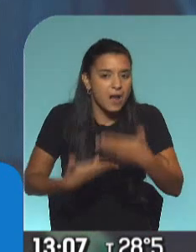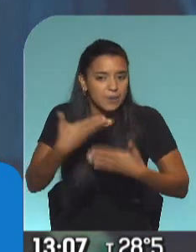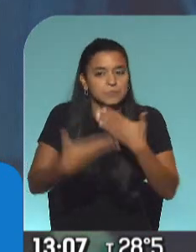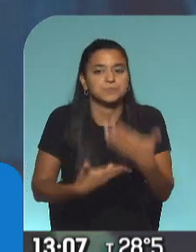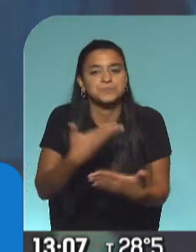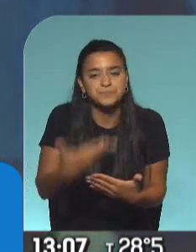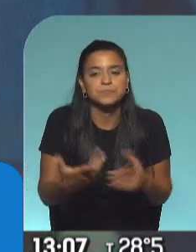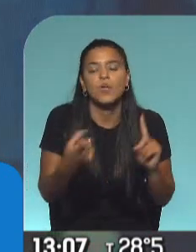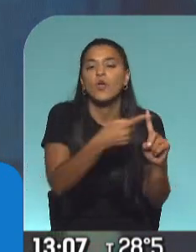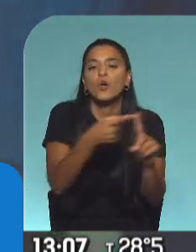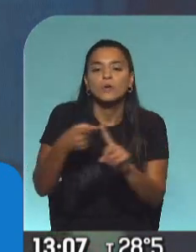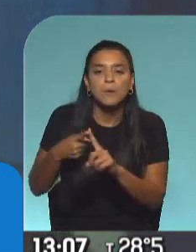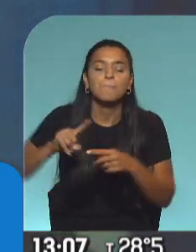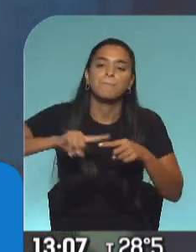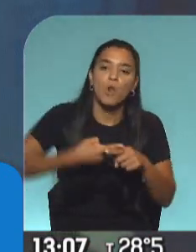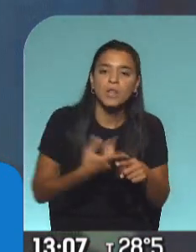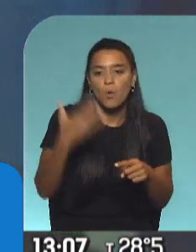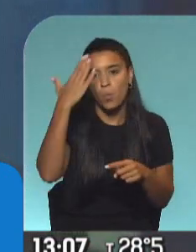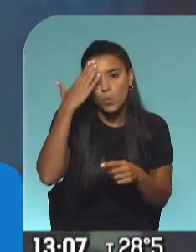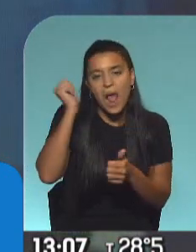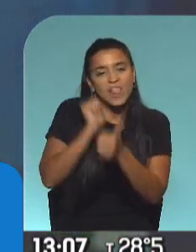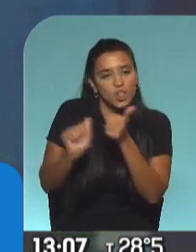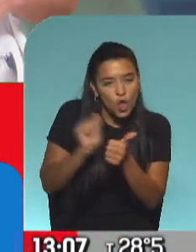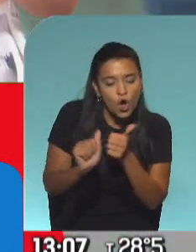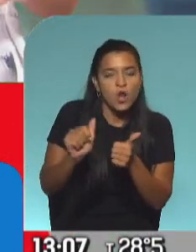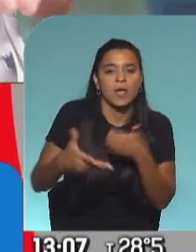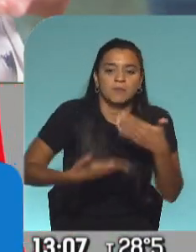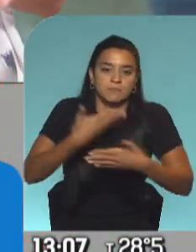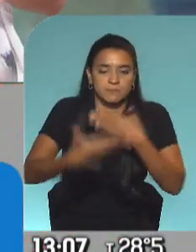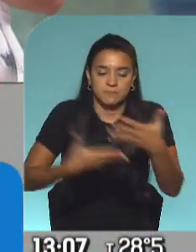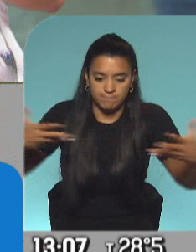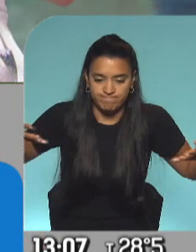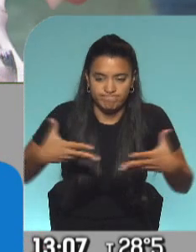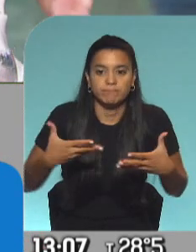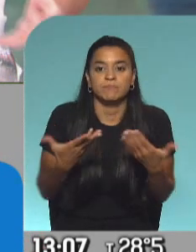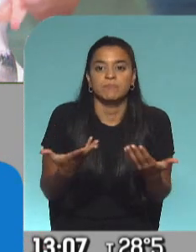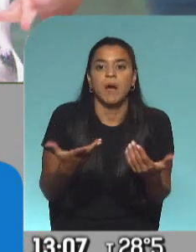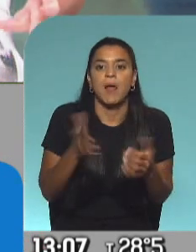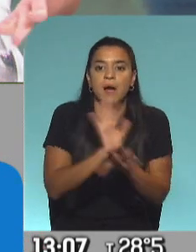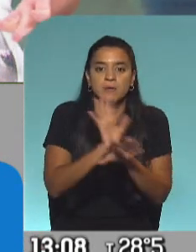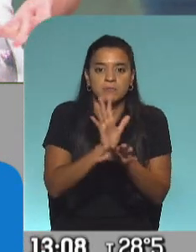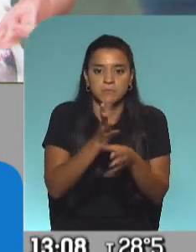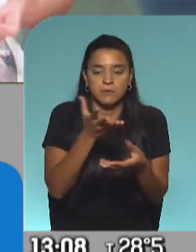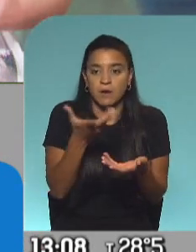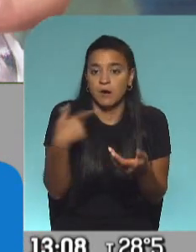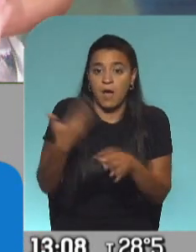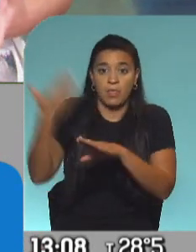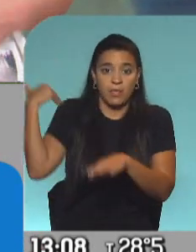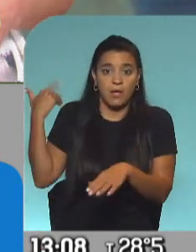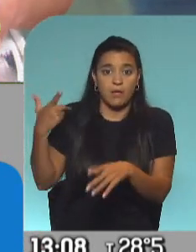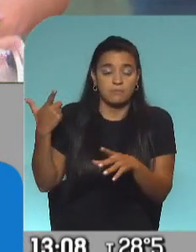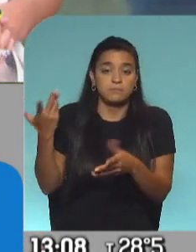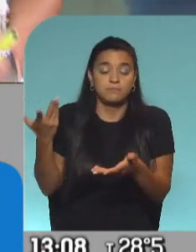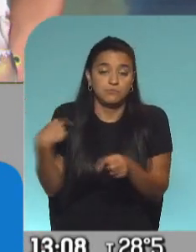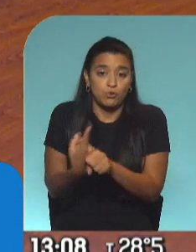esa cercanía por ahí política, cultural, histórica que los hermana con todo eso, para tratar de llenar esos espacios que no han podido con el